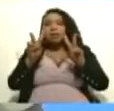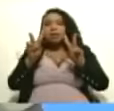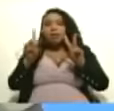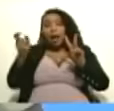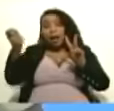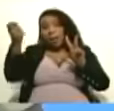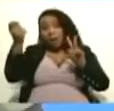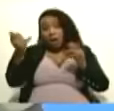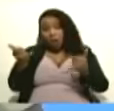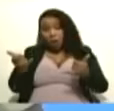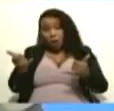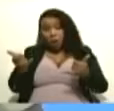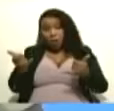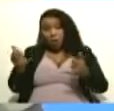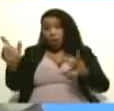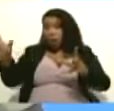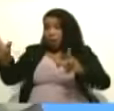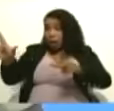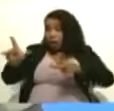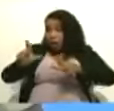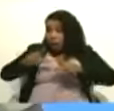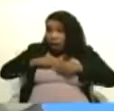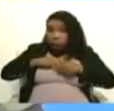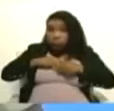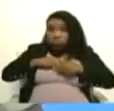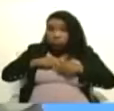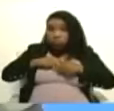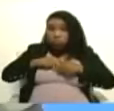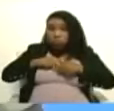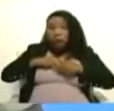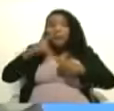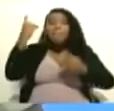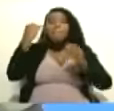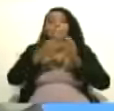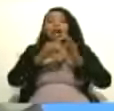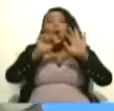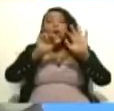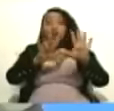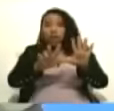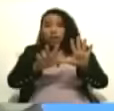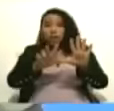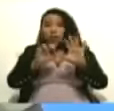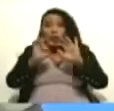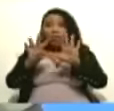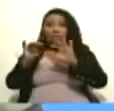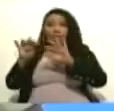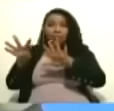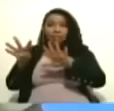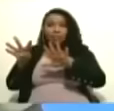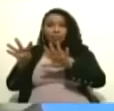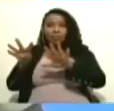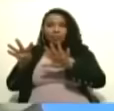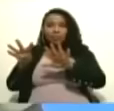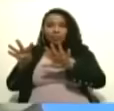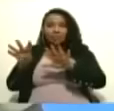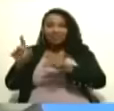menos aceptaremos El laudo ladrón de 1899 jamás